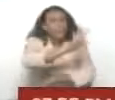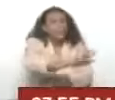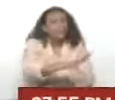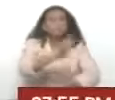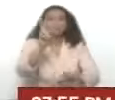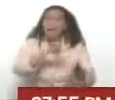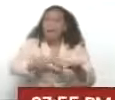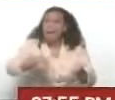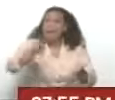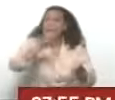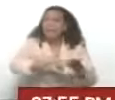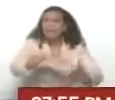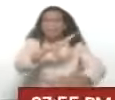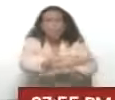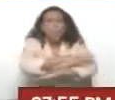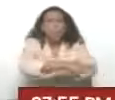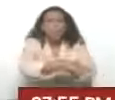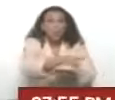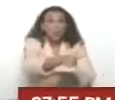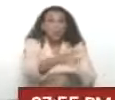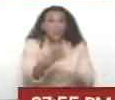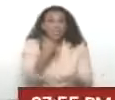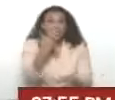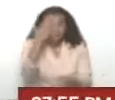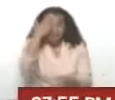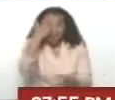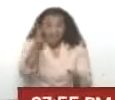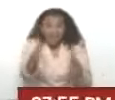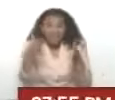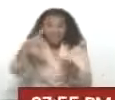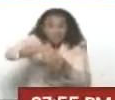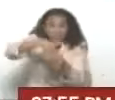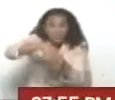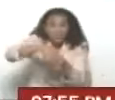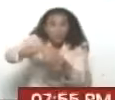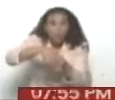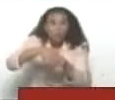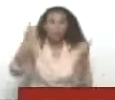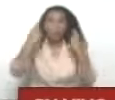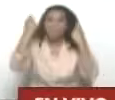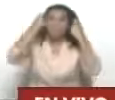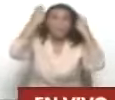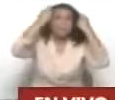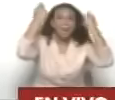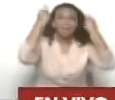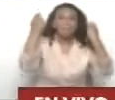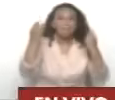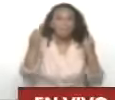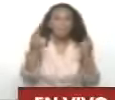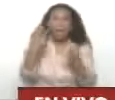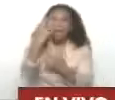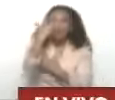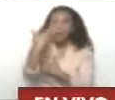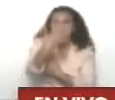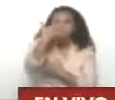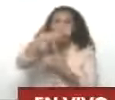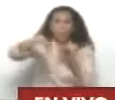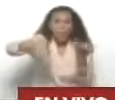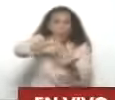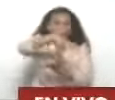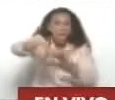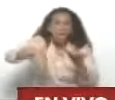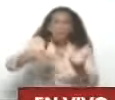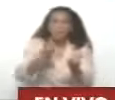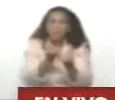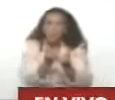ellos utilizan, cuando van a las elecciones, siempre utilizan las campañas electorales para tratar de desestabilizar la